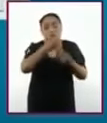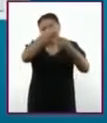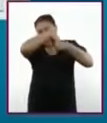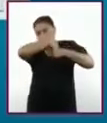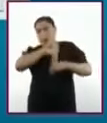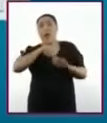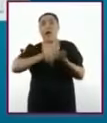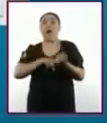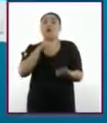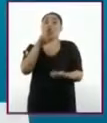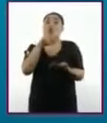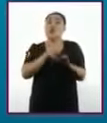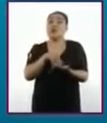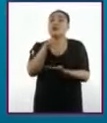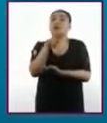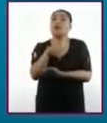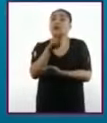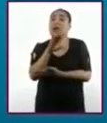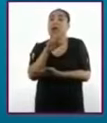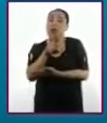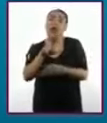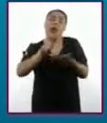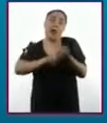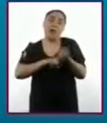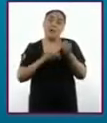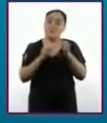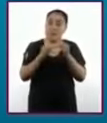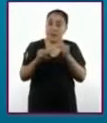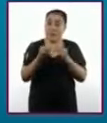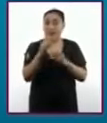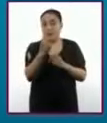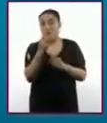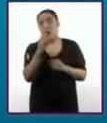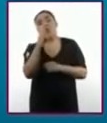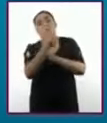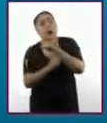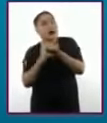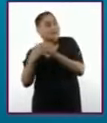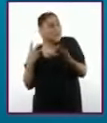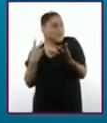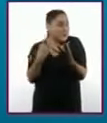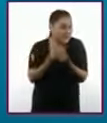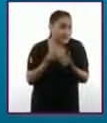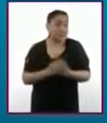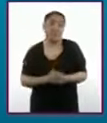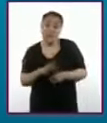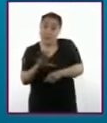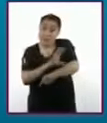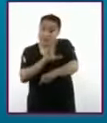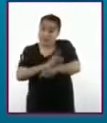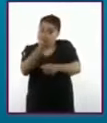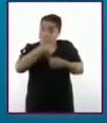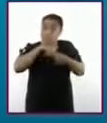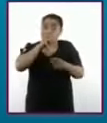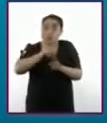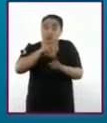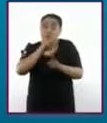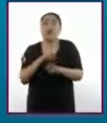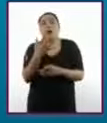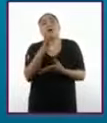2.000 kilocalorías de energía por metro cuadrado y por año. De esta energía, el 10%